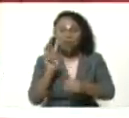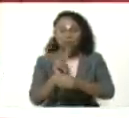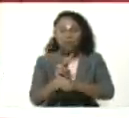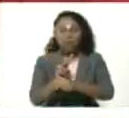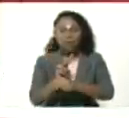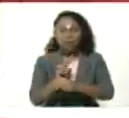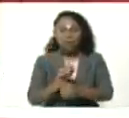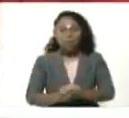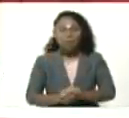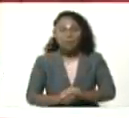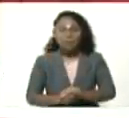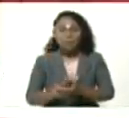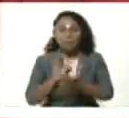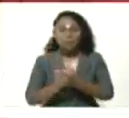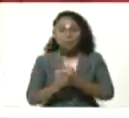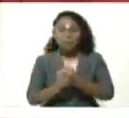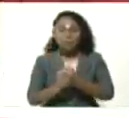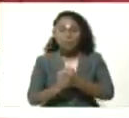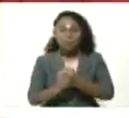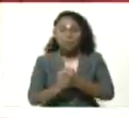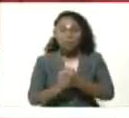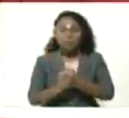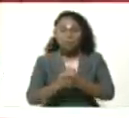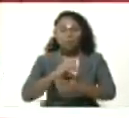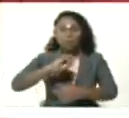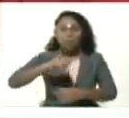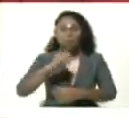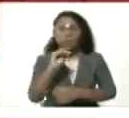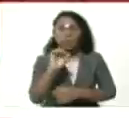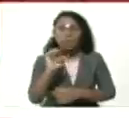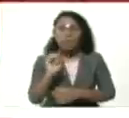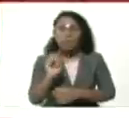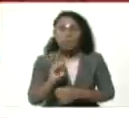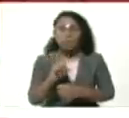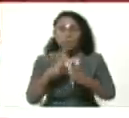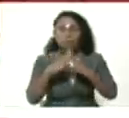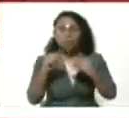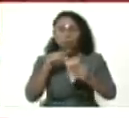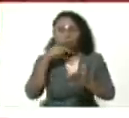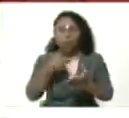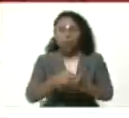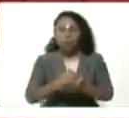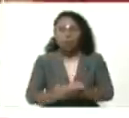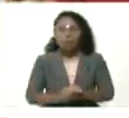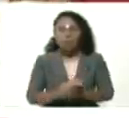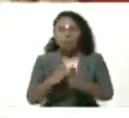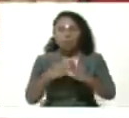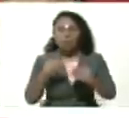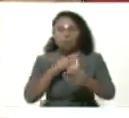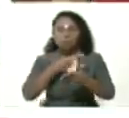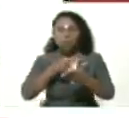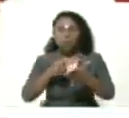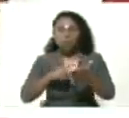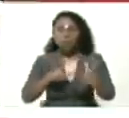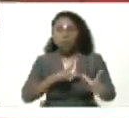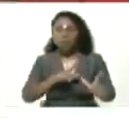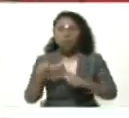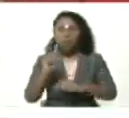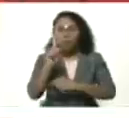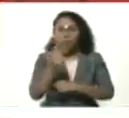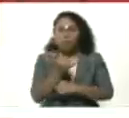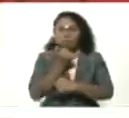Guaira, el compatriota José Suárez. Todos los nombres leídos. Un error